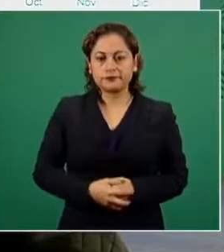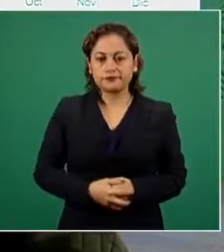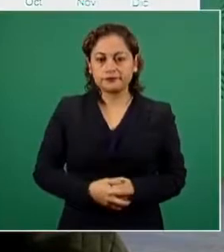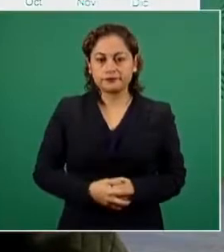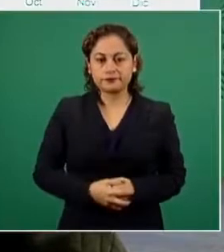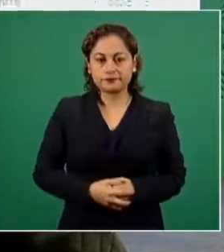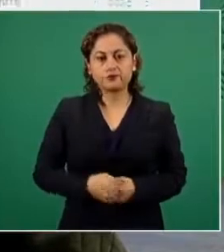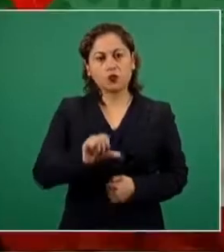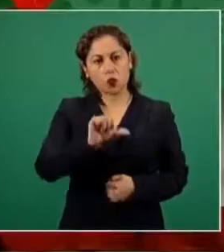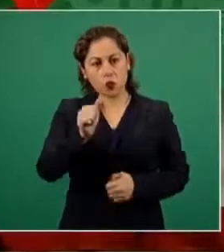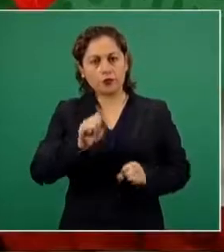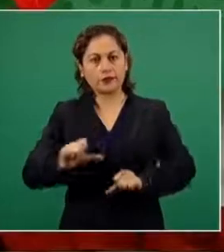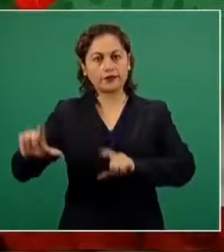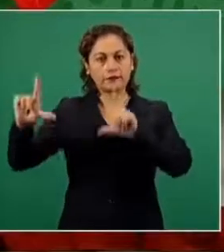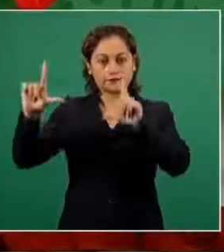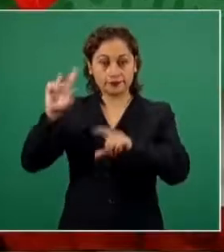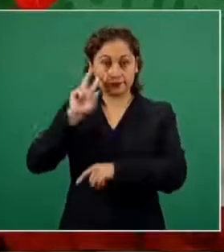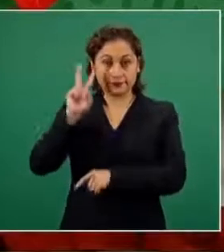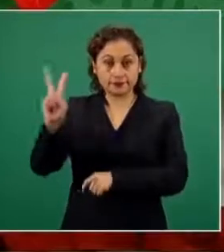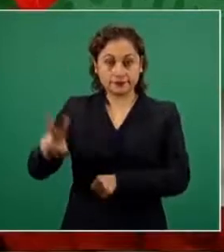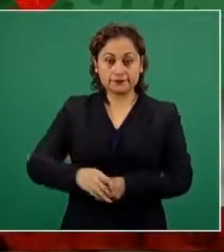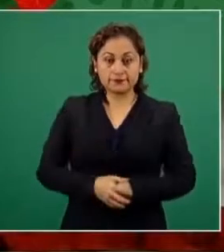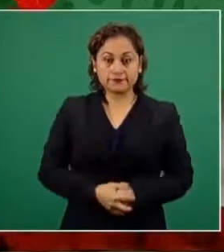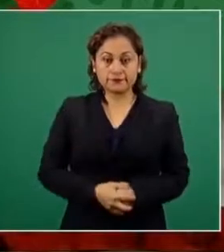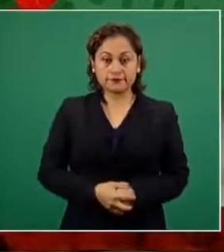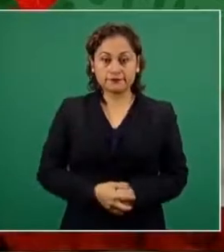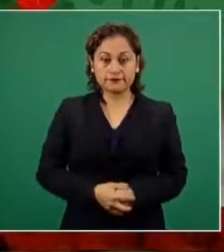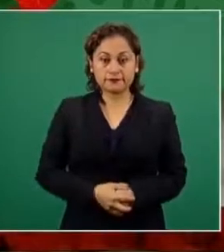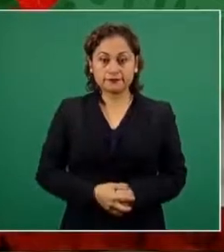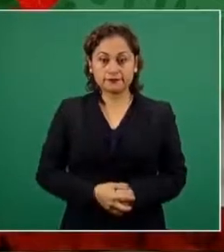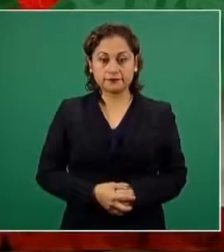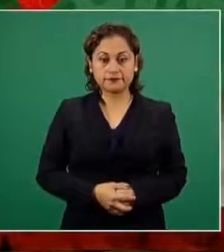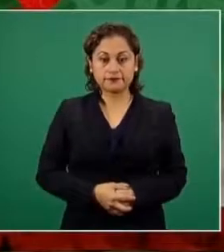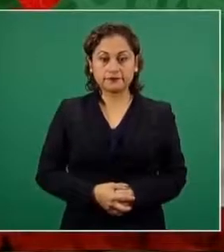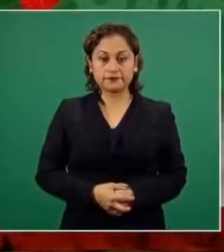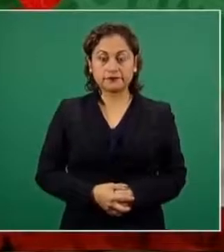A ver, otra, si tenemos.